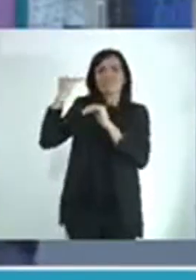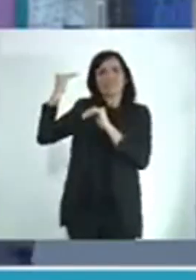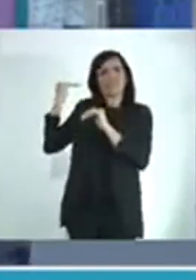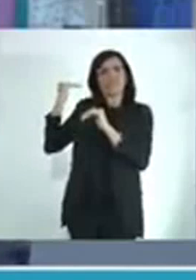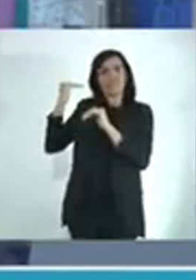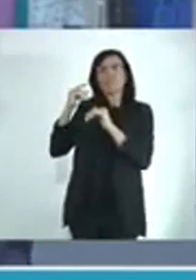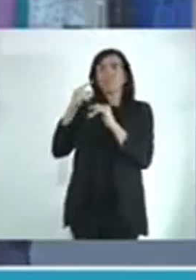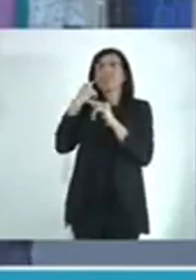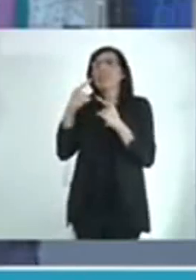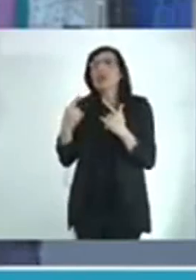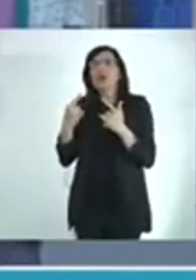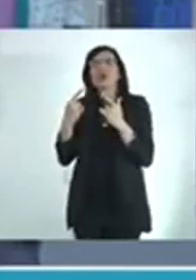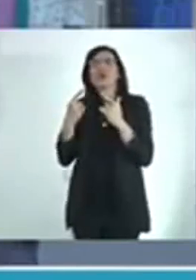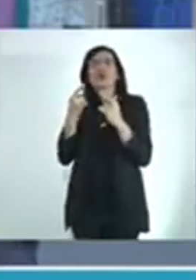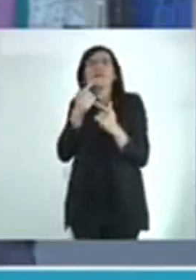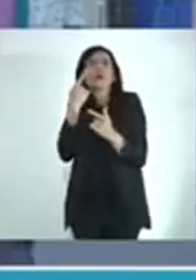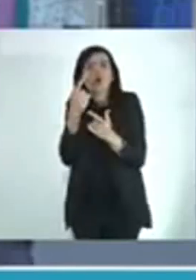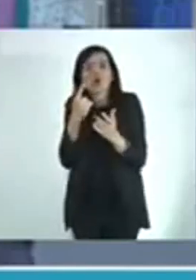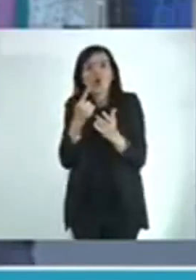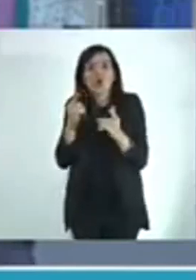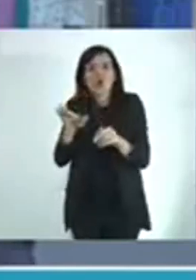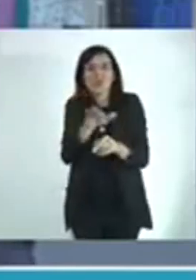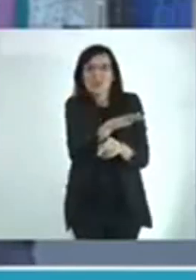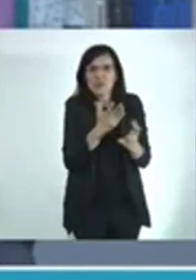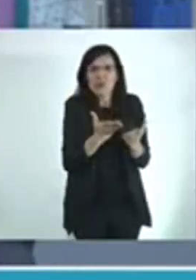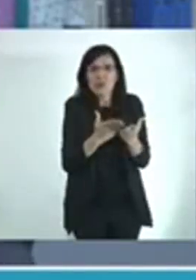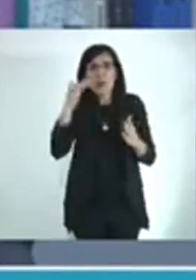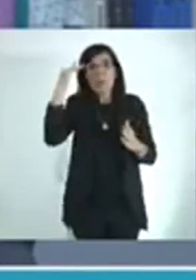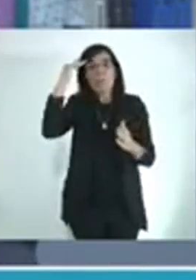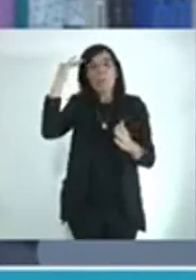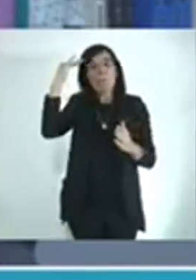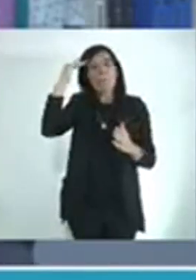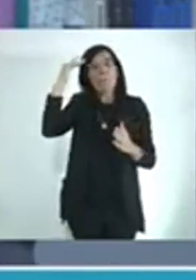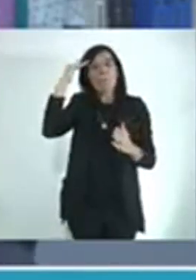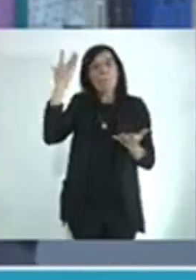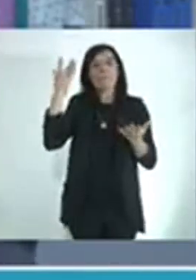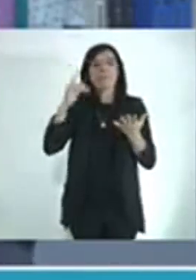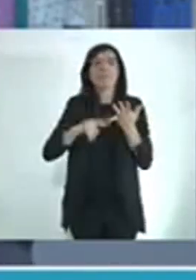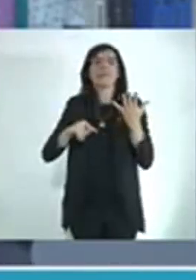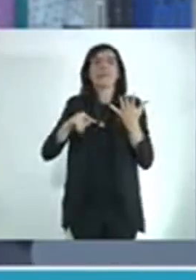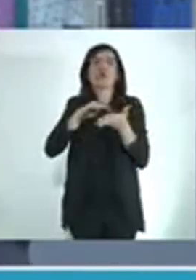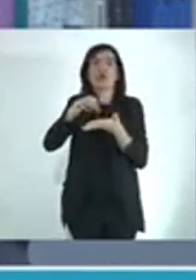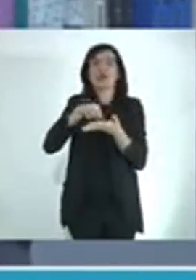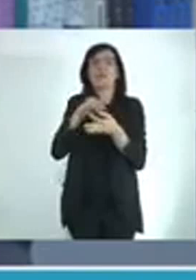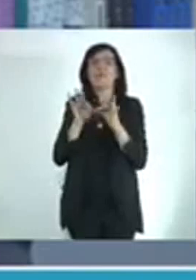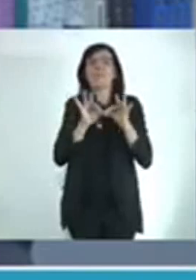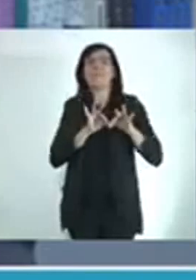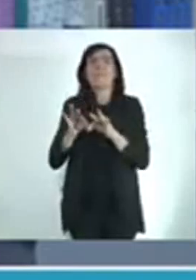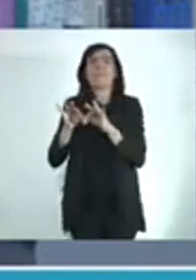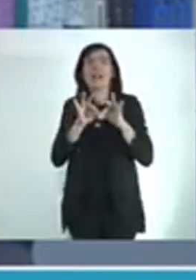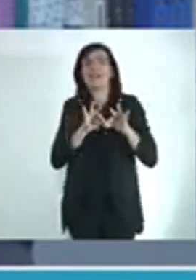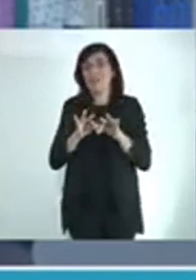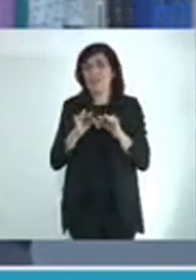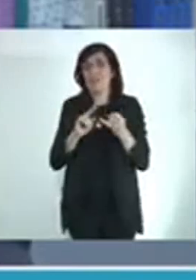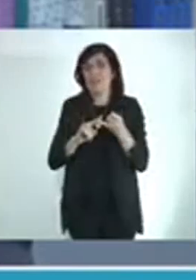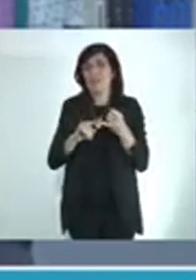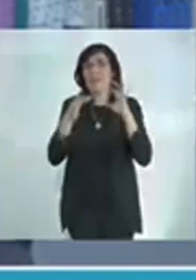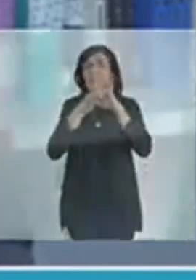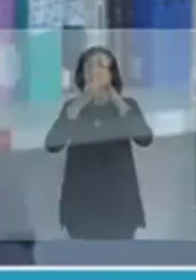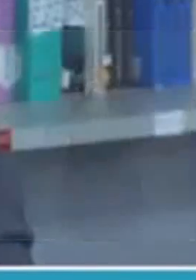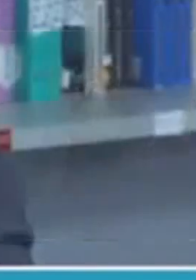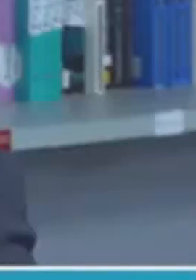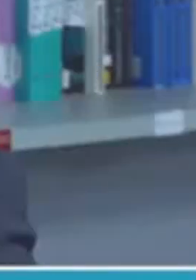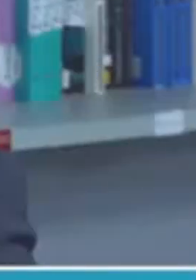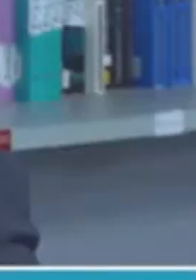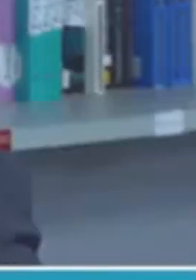cuatro grandes ejes que se tienen que ver con lo que es memoria, Malvinas, soberanía y democracia,